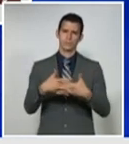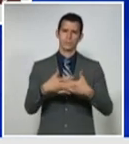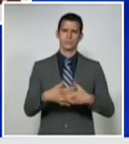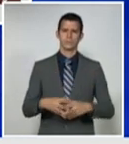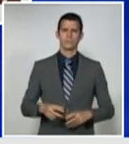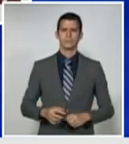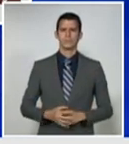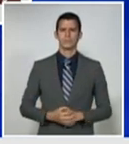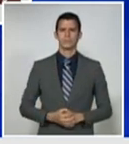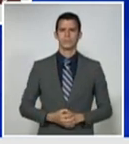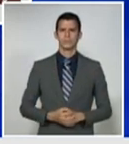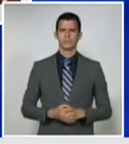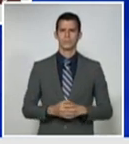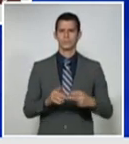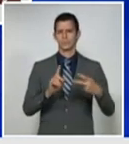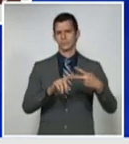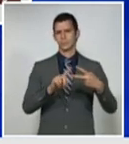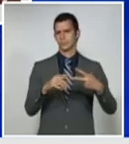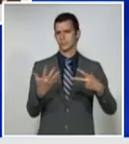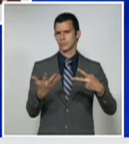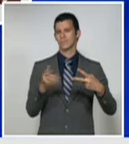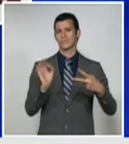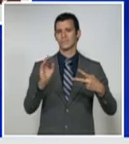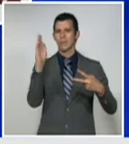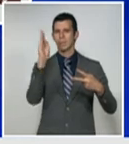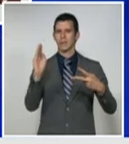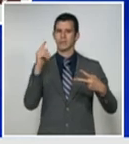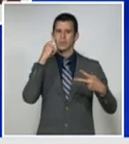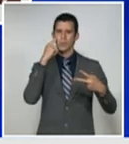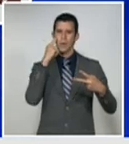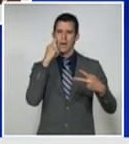y de Brasil, ahí dándose la mano.